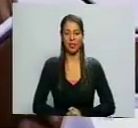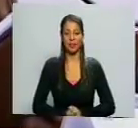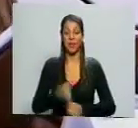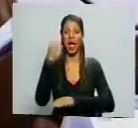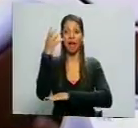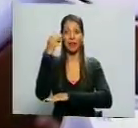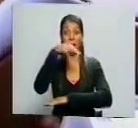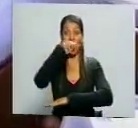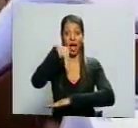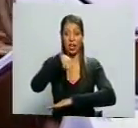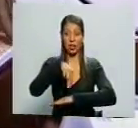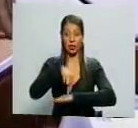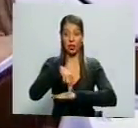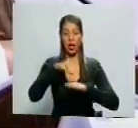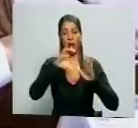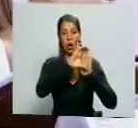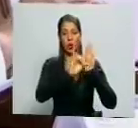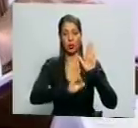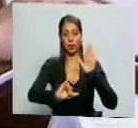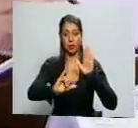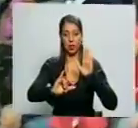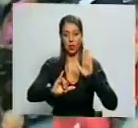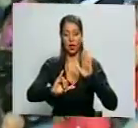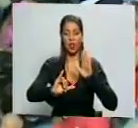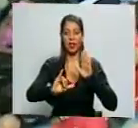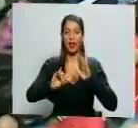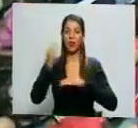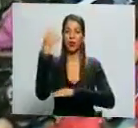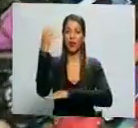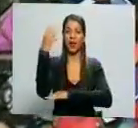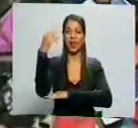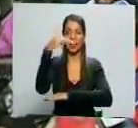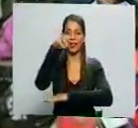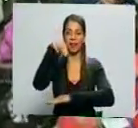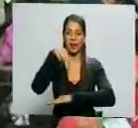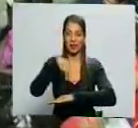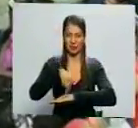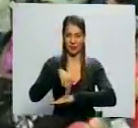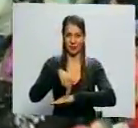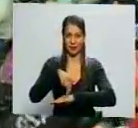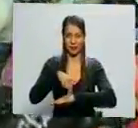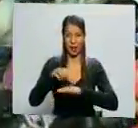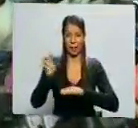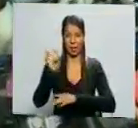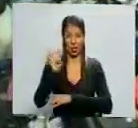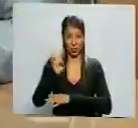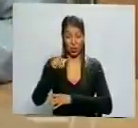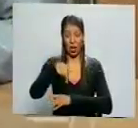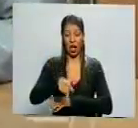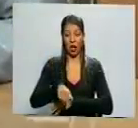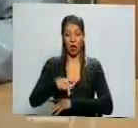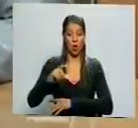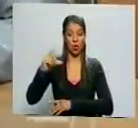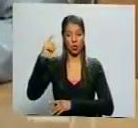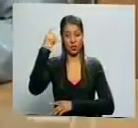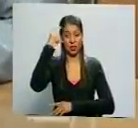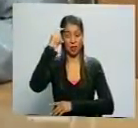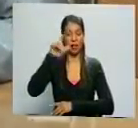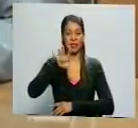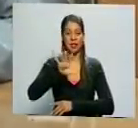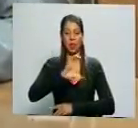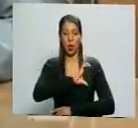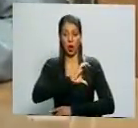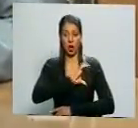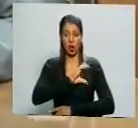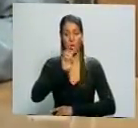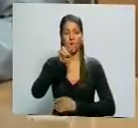Asamblea Nacional Constituyente de la República Bolivariana de Venezuela, sesión ordinaria el día viernes 5 de enero